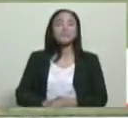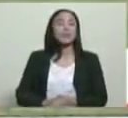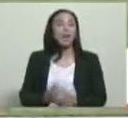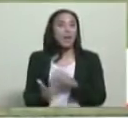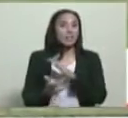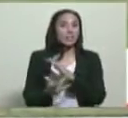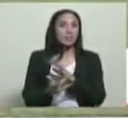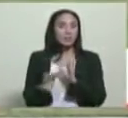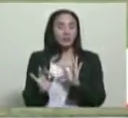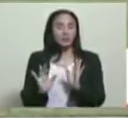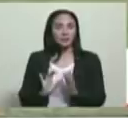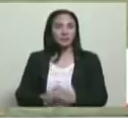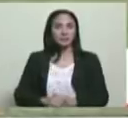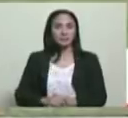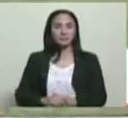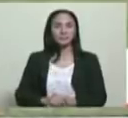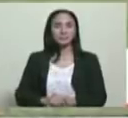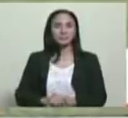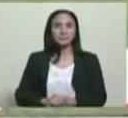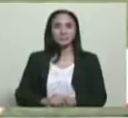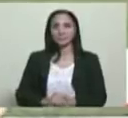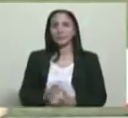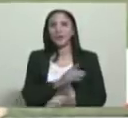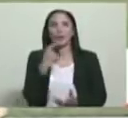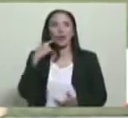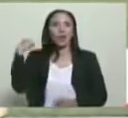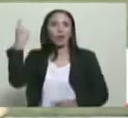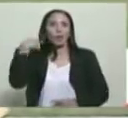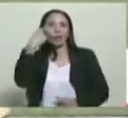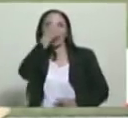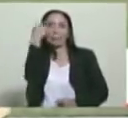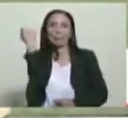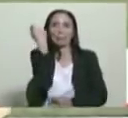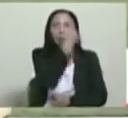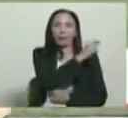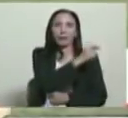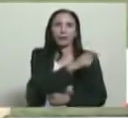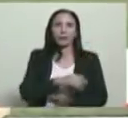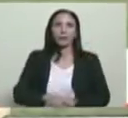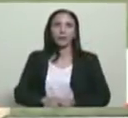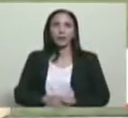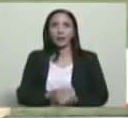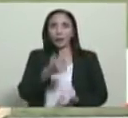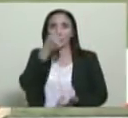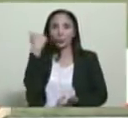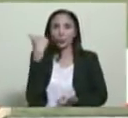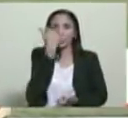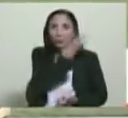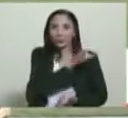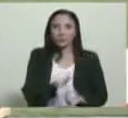técnica. Eso no puede ser a lo loco. Mira, yo me lo hice y mira cómo quedó.